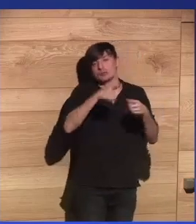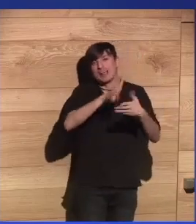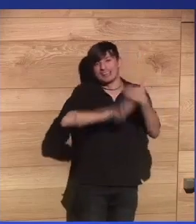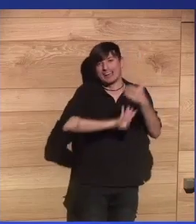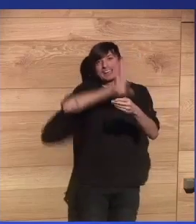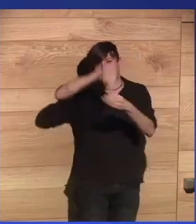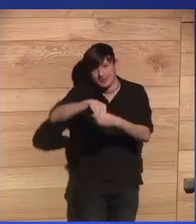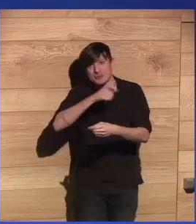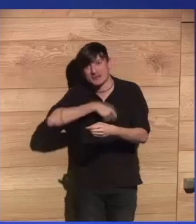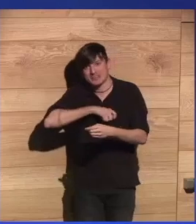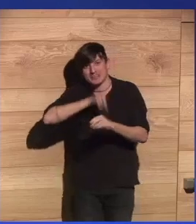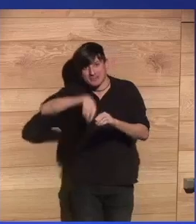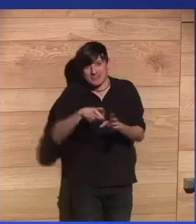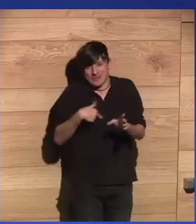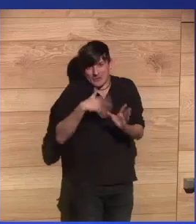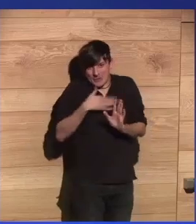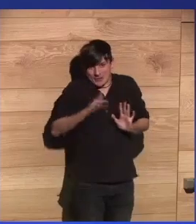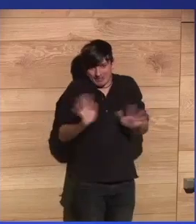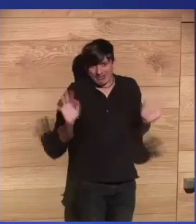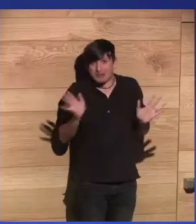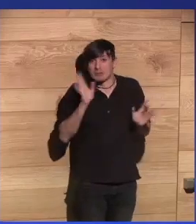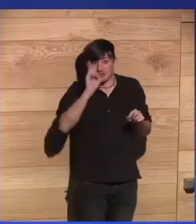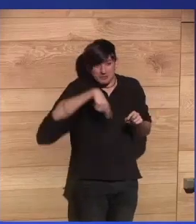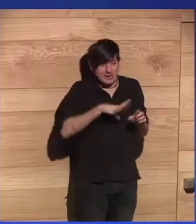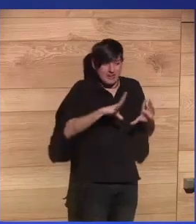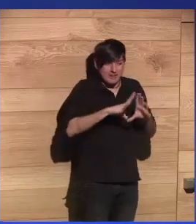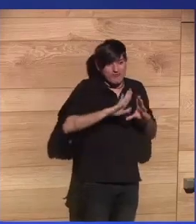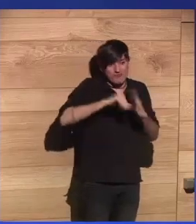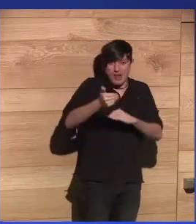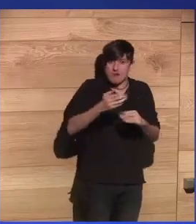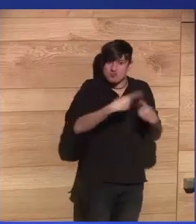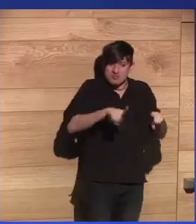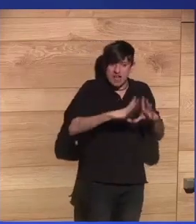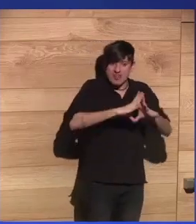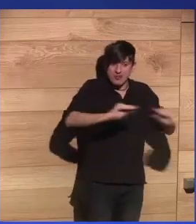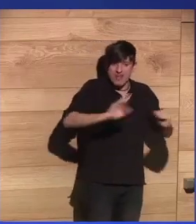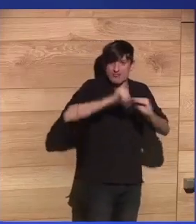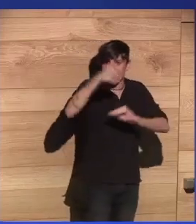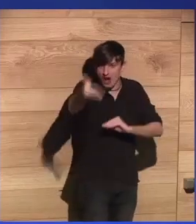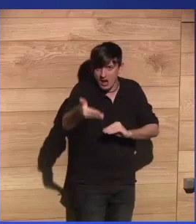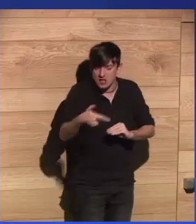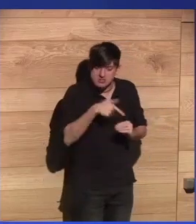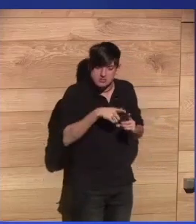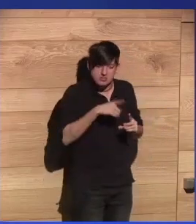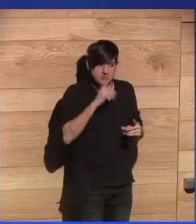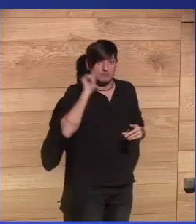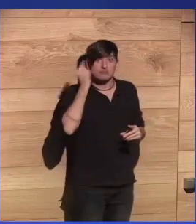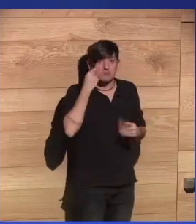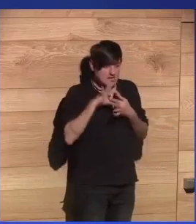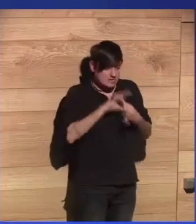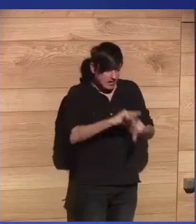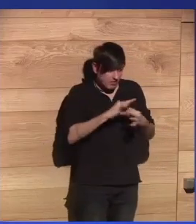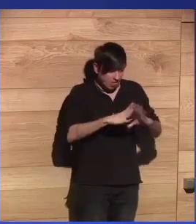no me quiero meter en un lío, pero que está fuera de la música andaluza de repente. Él ve la relación que tiene con Andalucía, ¿no? Esas cosas preciosas que